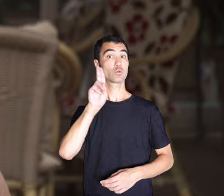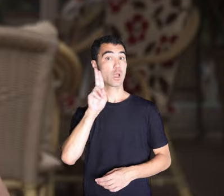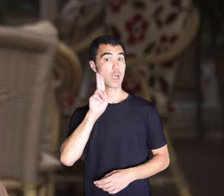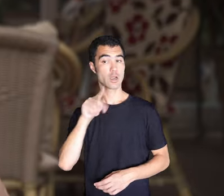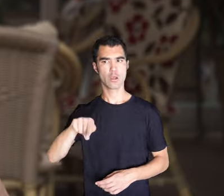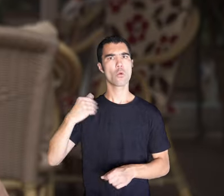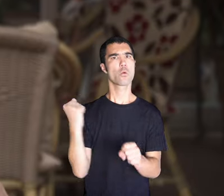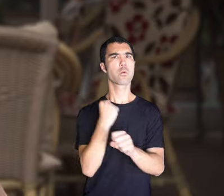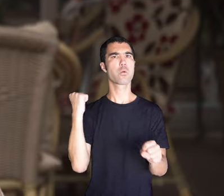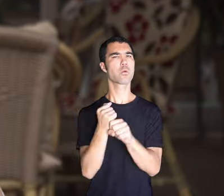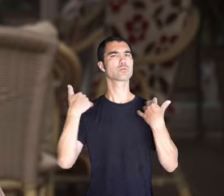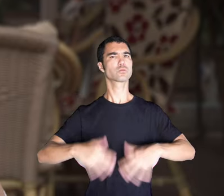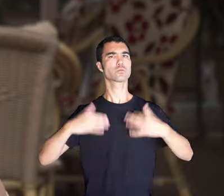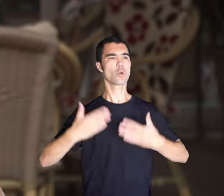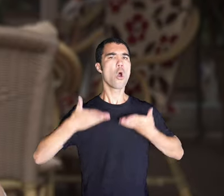muchísimo,